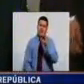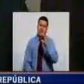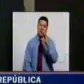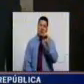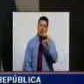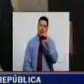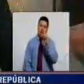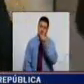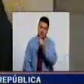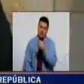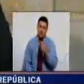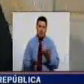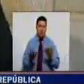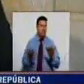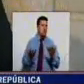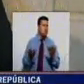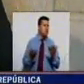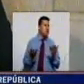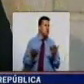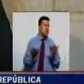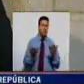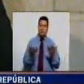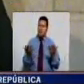Mauricio Cárdenas. ¿Dónde está?